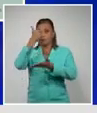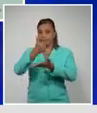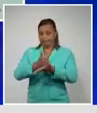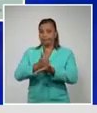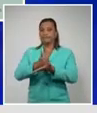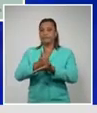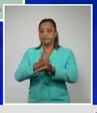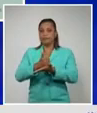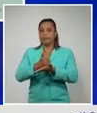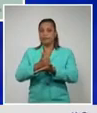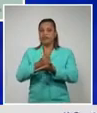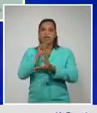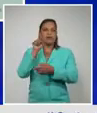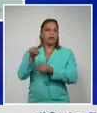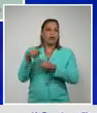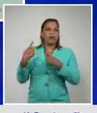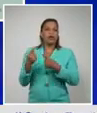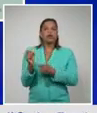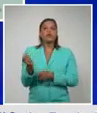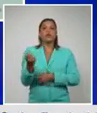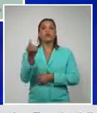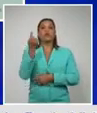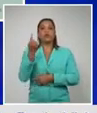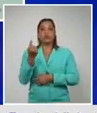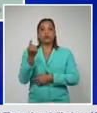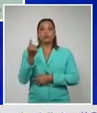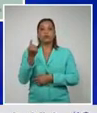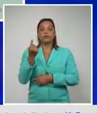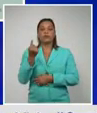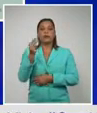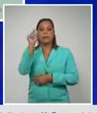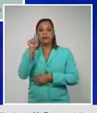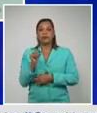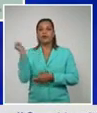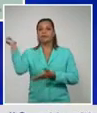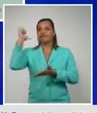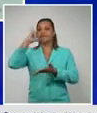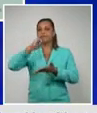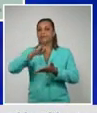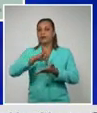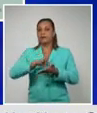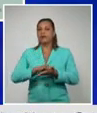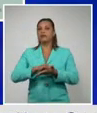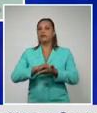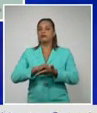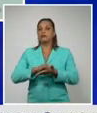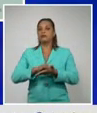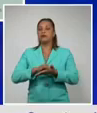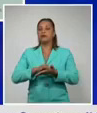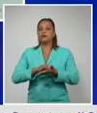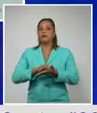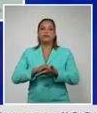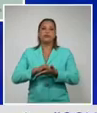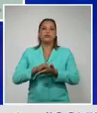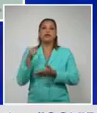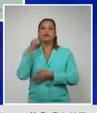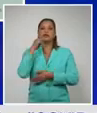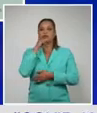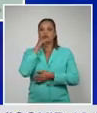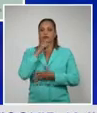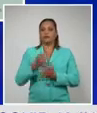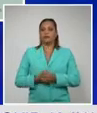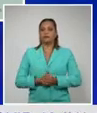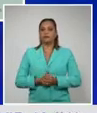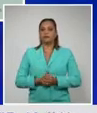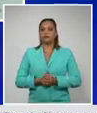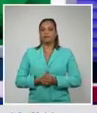se diagnostica un caso importado, que es un viajero cubano procedente de Rusia. De